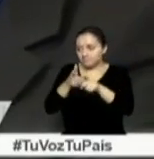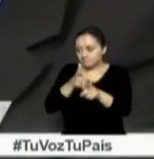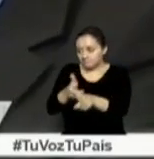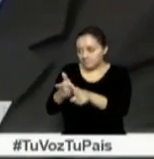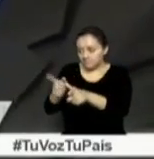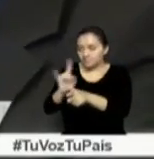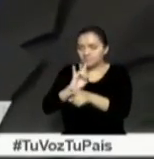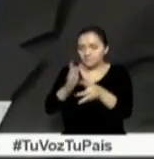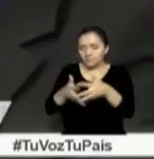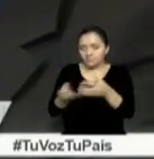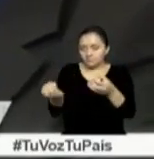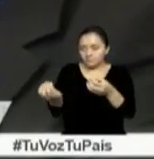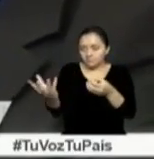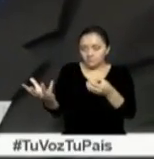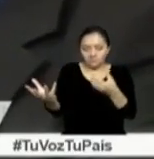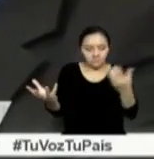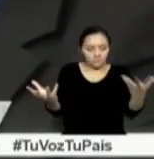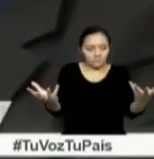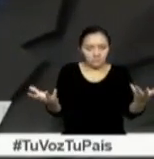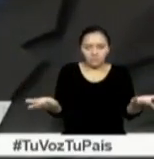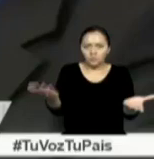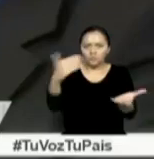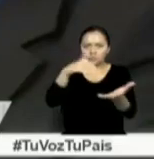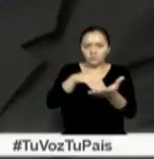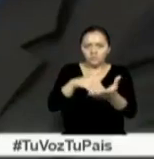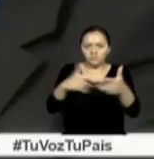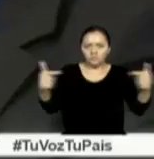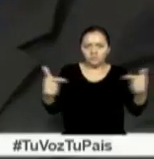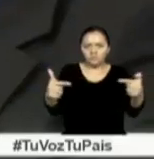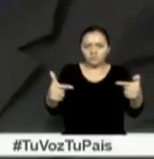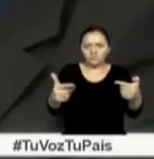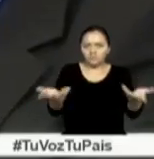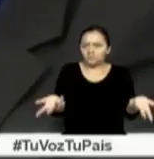Estados Unidos nos enfrentemos a una nueva espiral